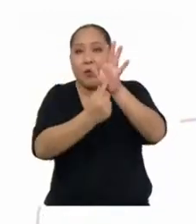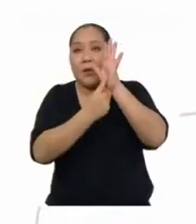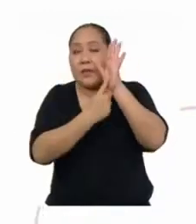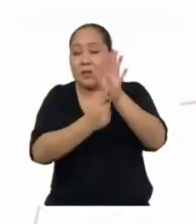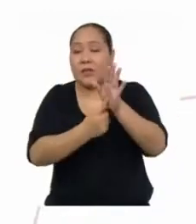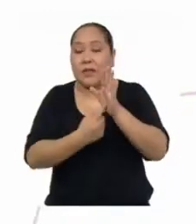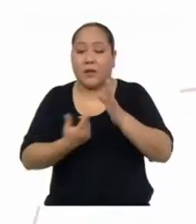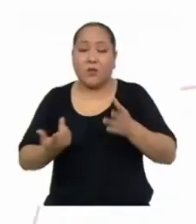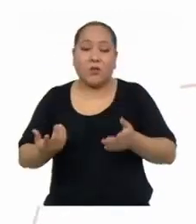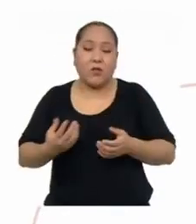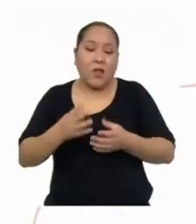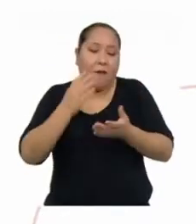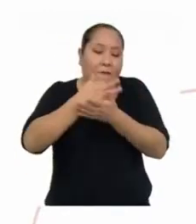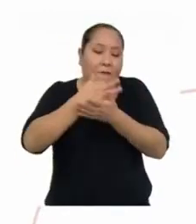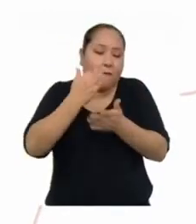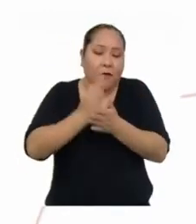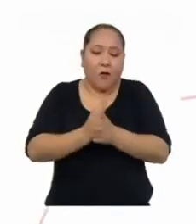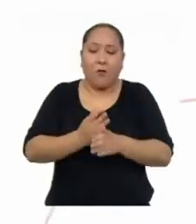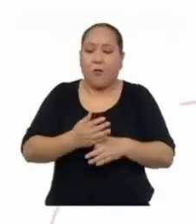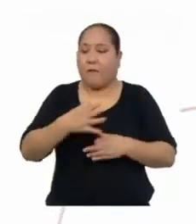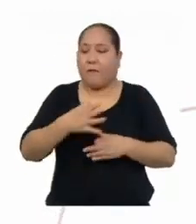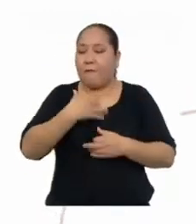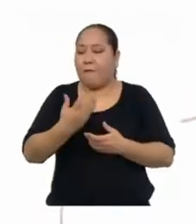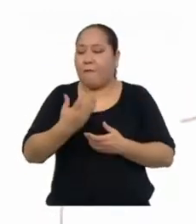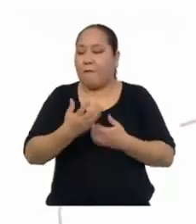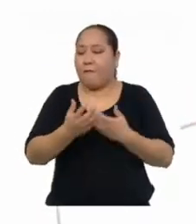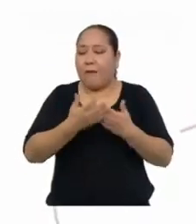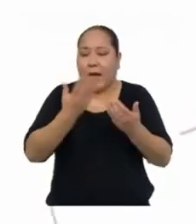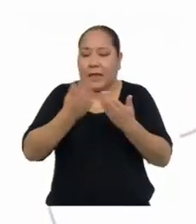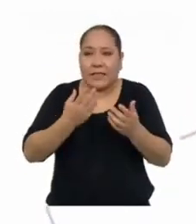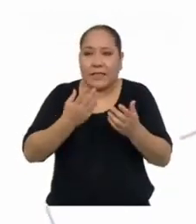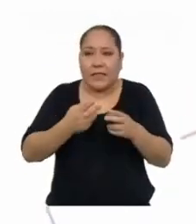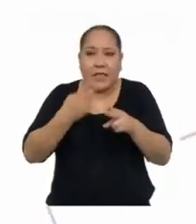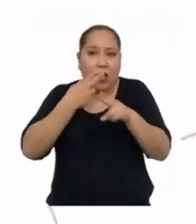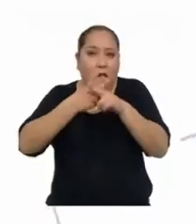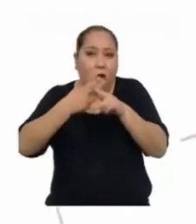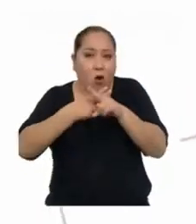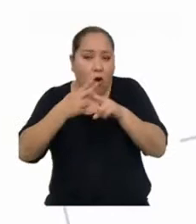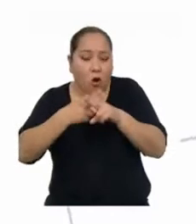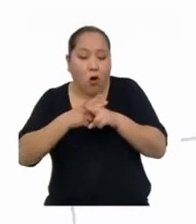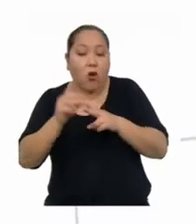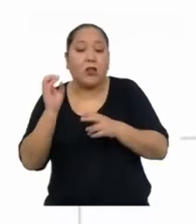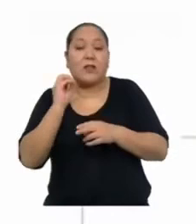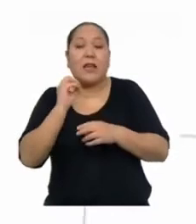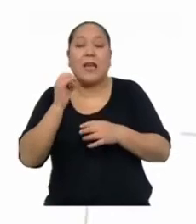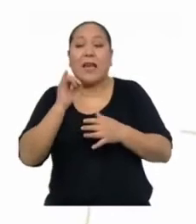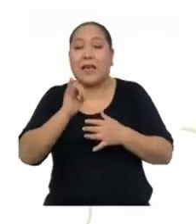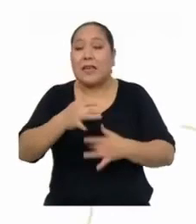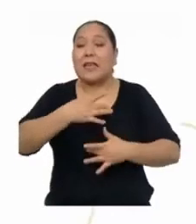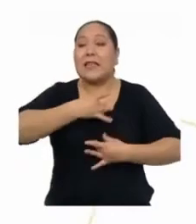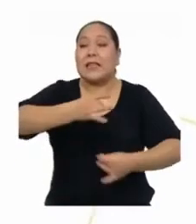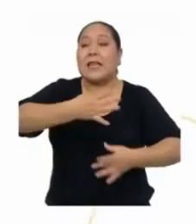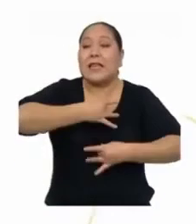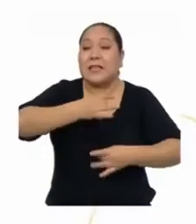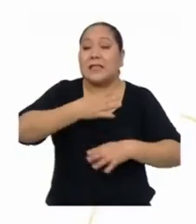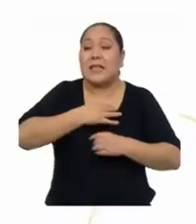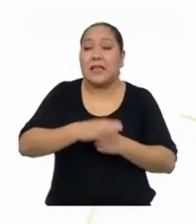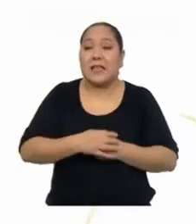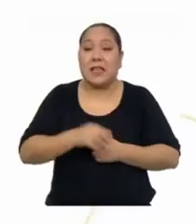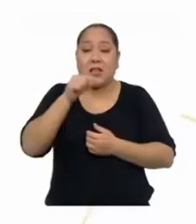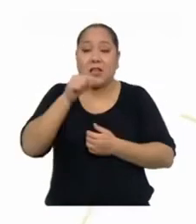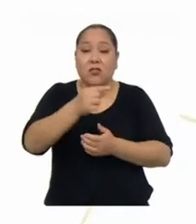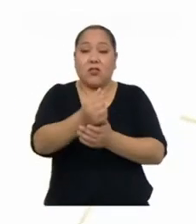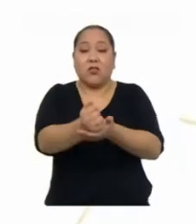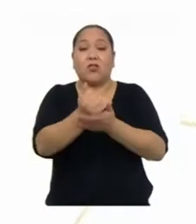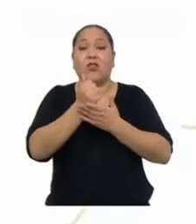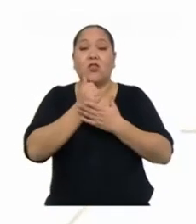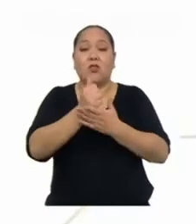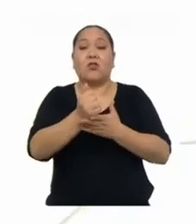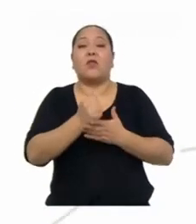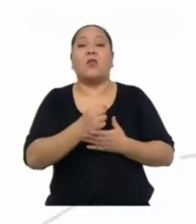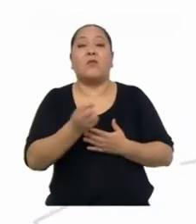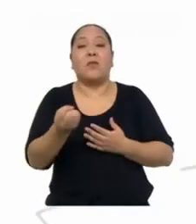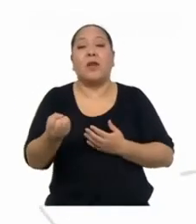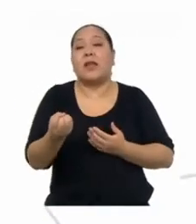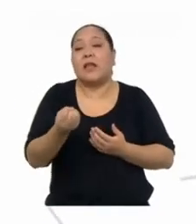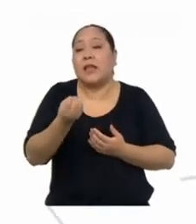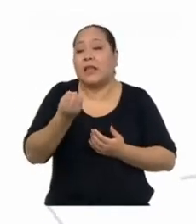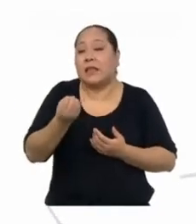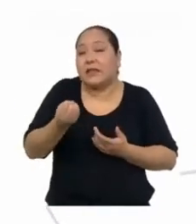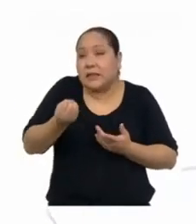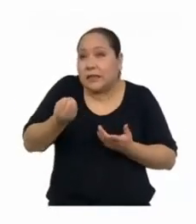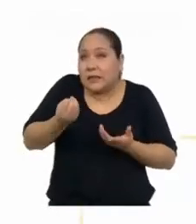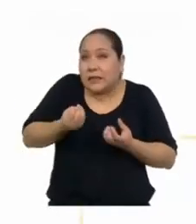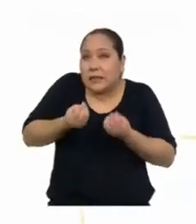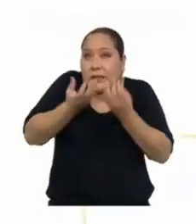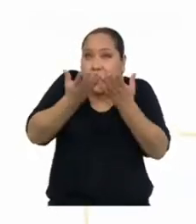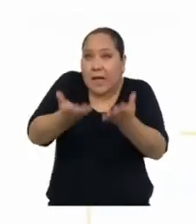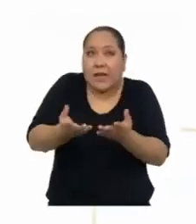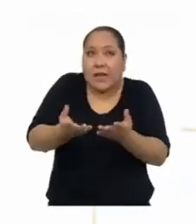atractiva. Debe ser breve y muy interesante, y nos servirá para anunciar los detalles